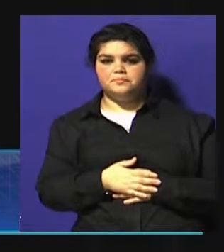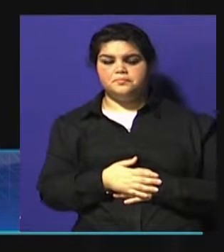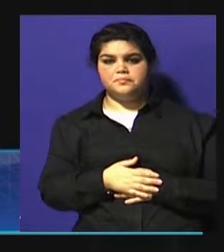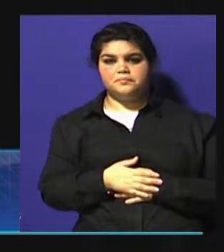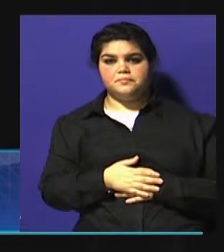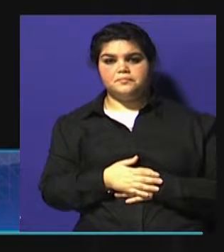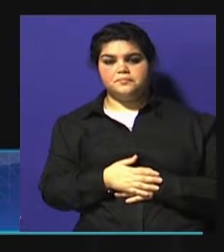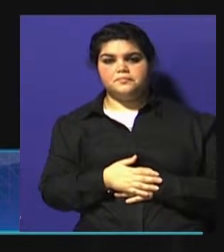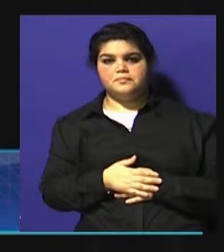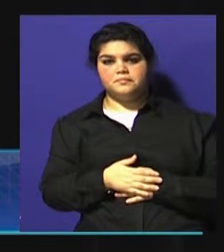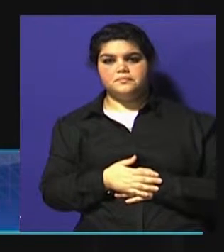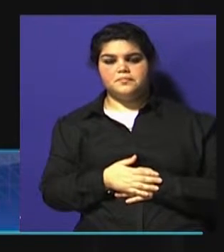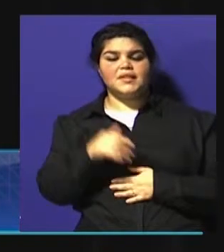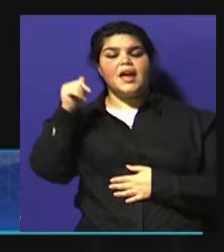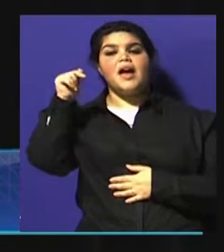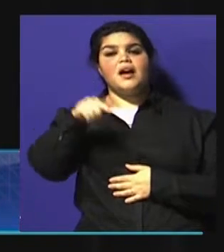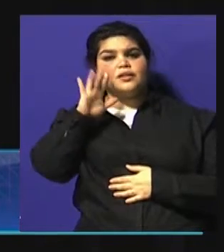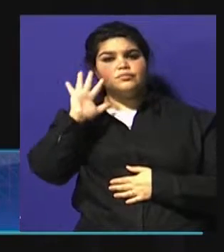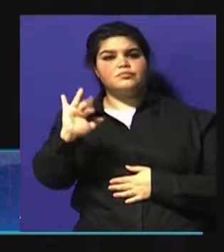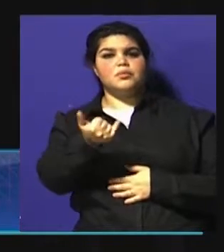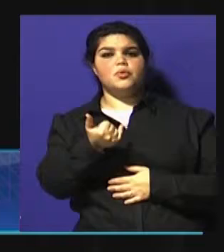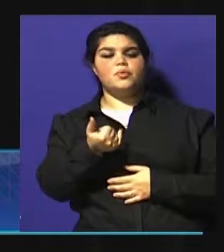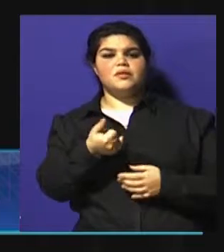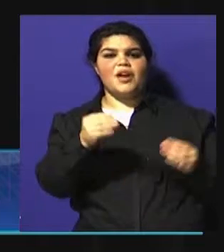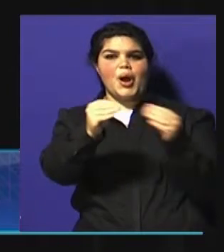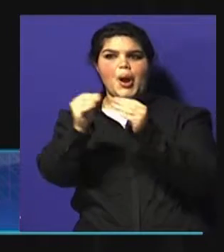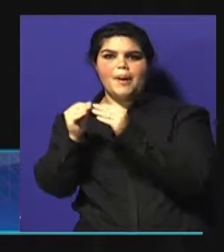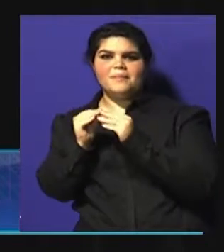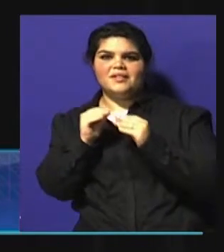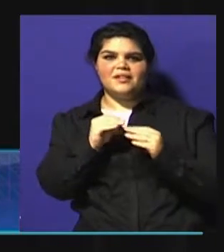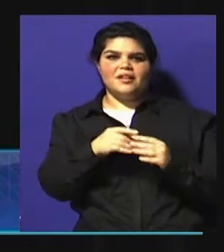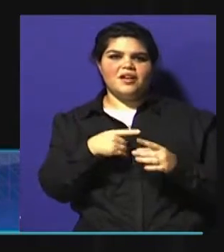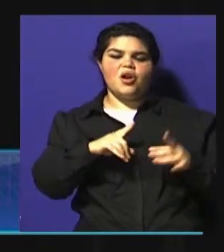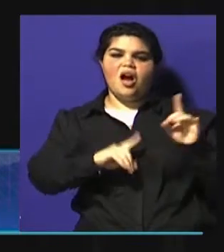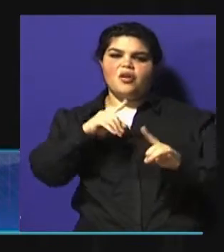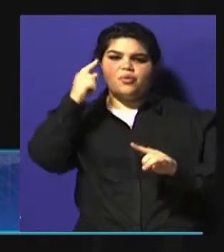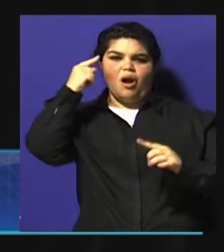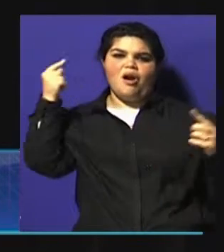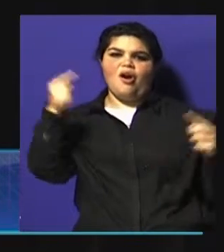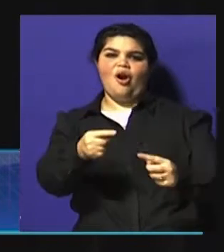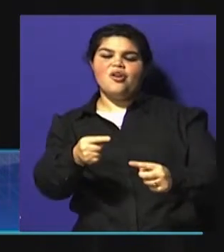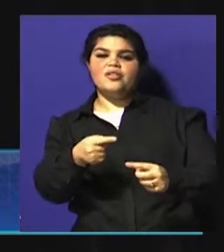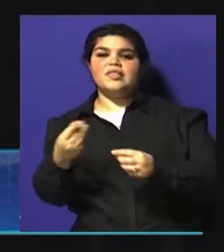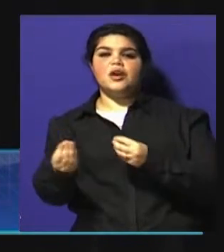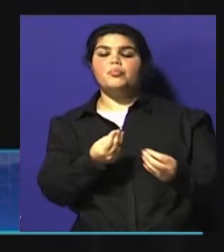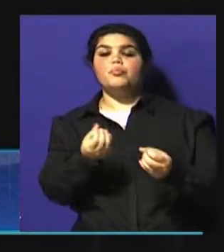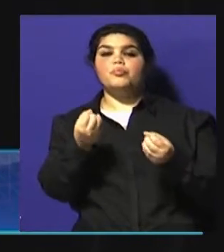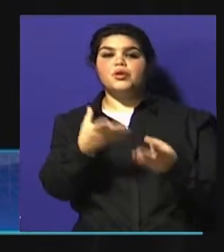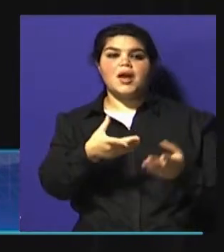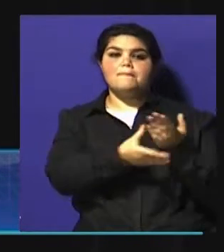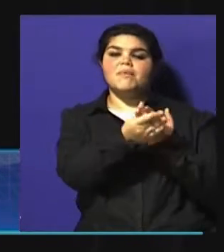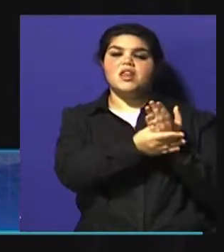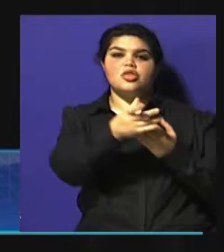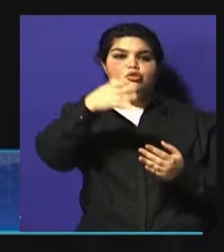Que aquí es donde encontramos varios colegas, directamente un punto de contradicción con lo que dijo el ministro de Cultura,